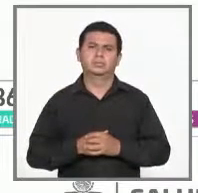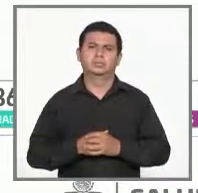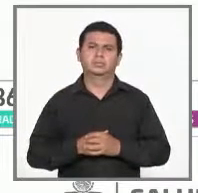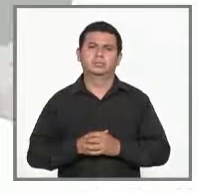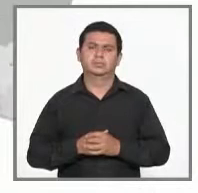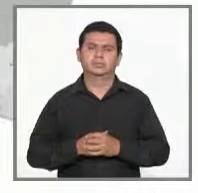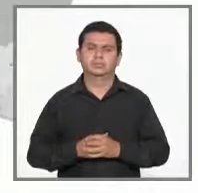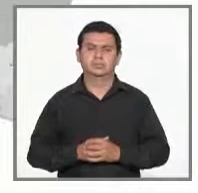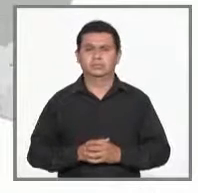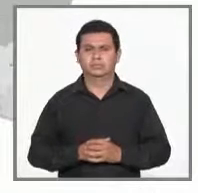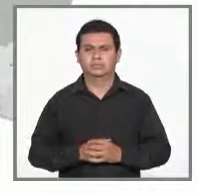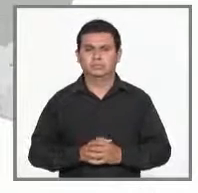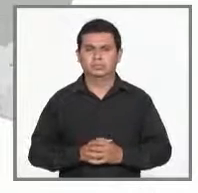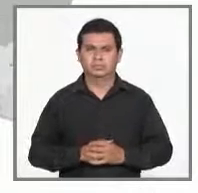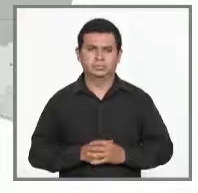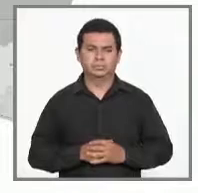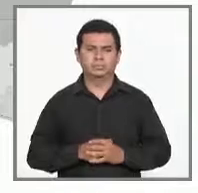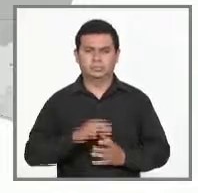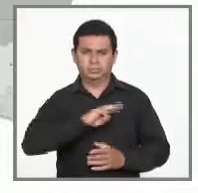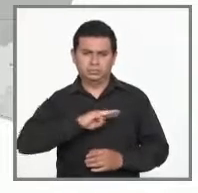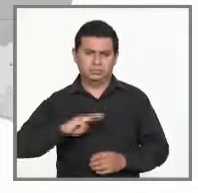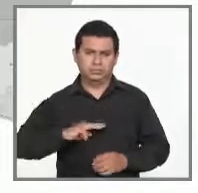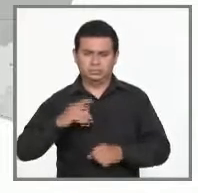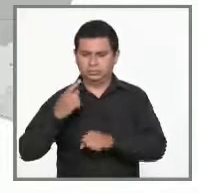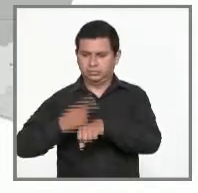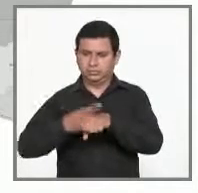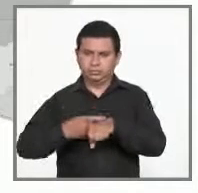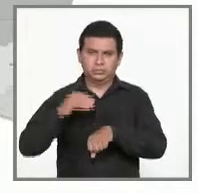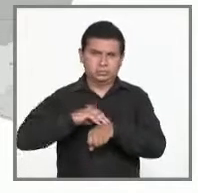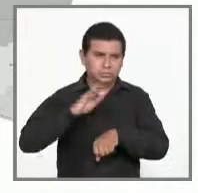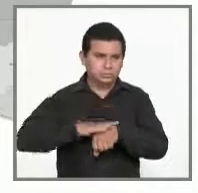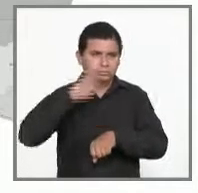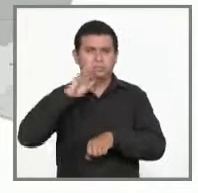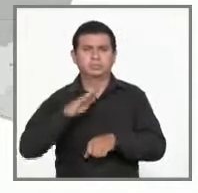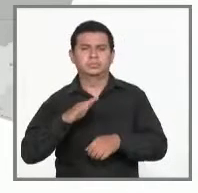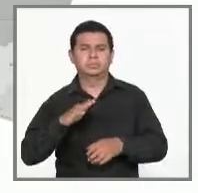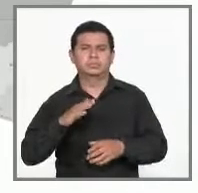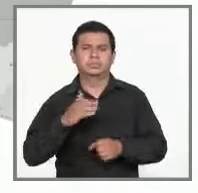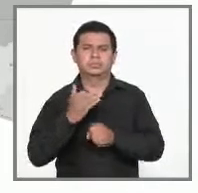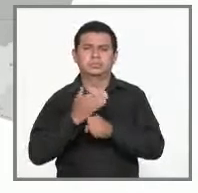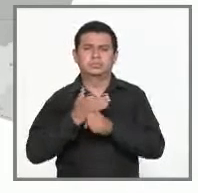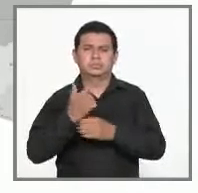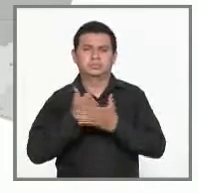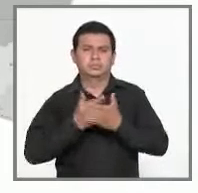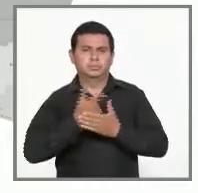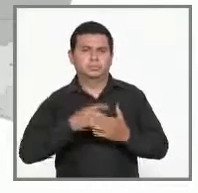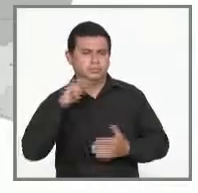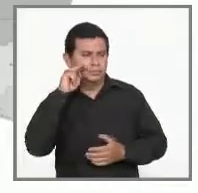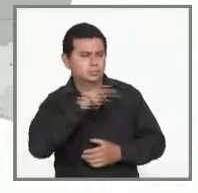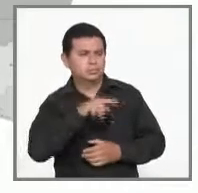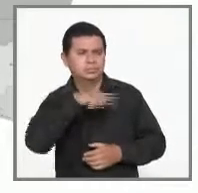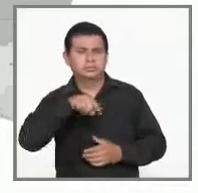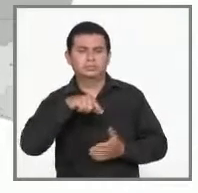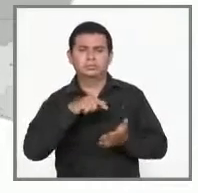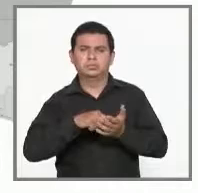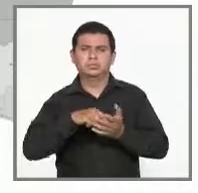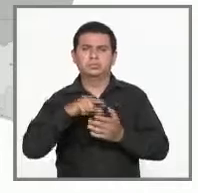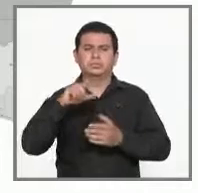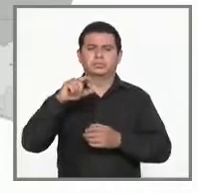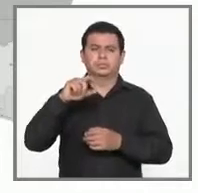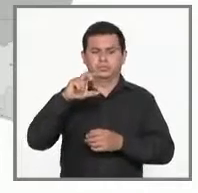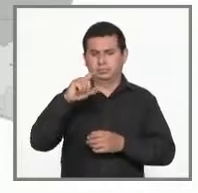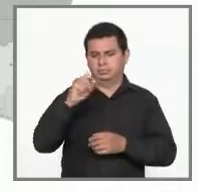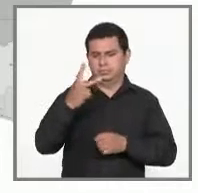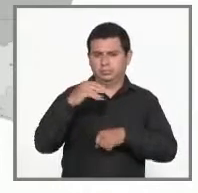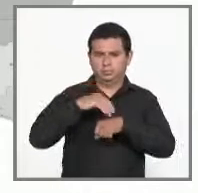activa los positivos por municipio en los casos nuevos tenemos que en primer lugar santiago matatlán reporta cuatro casos